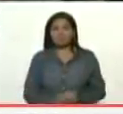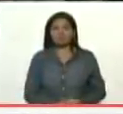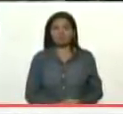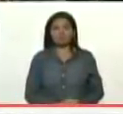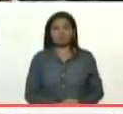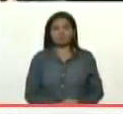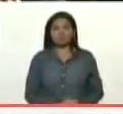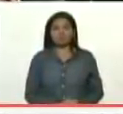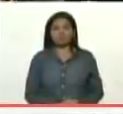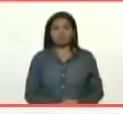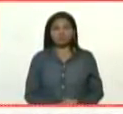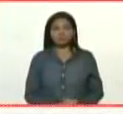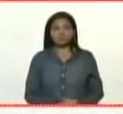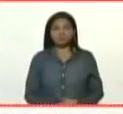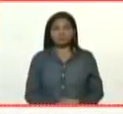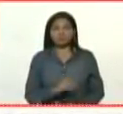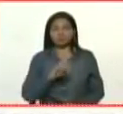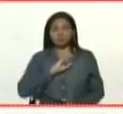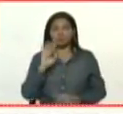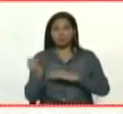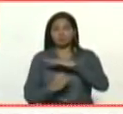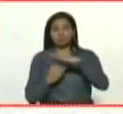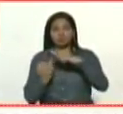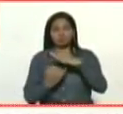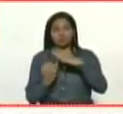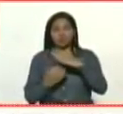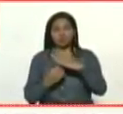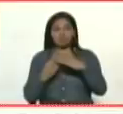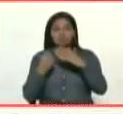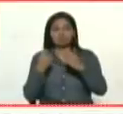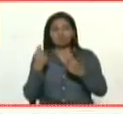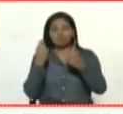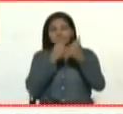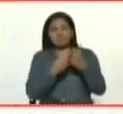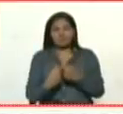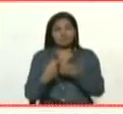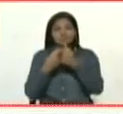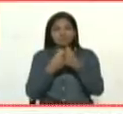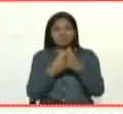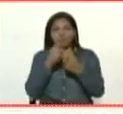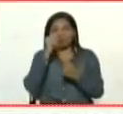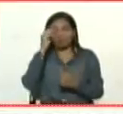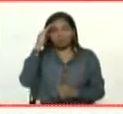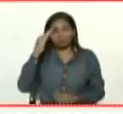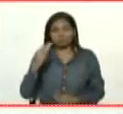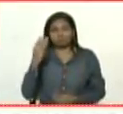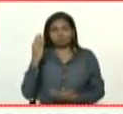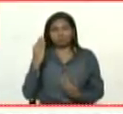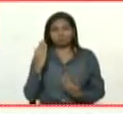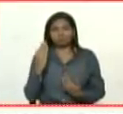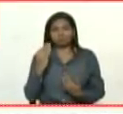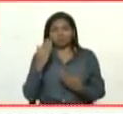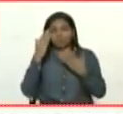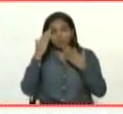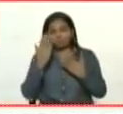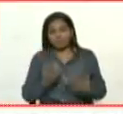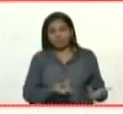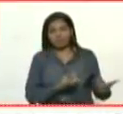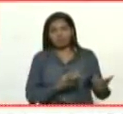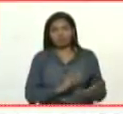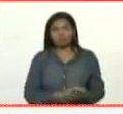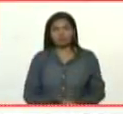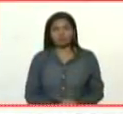El superintendente de instituciones financieras y bancarias, teniente coronel Antonio Morales, bienvenido.